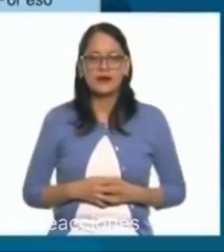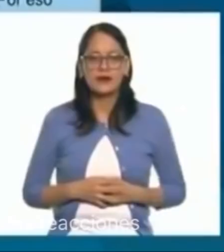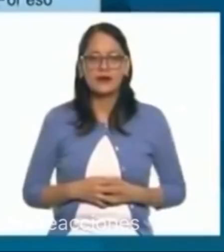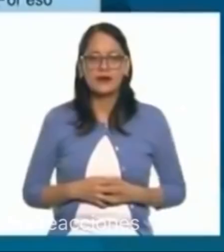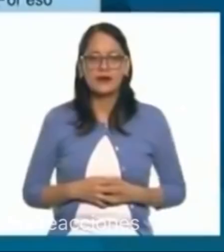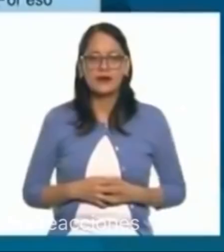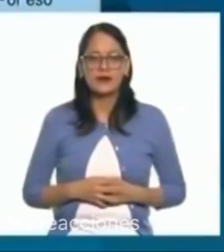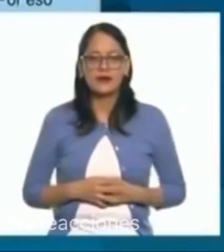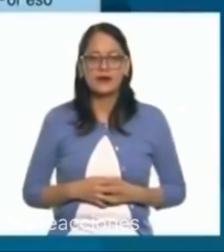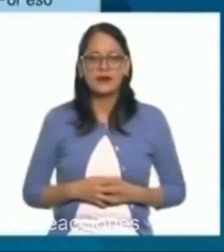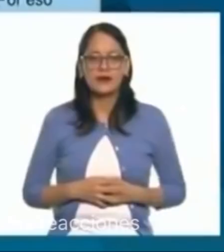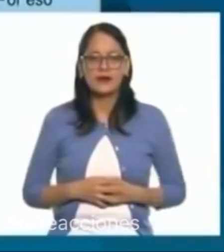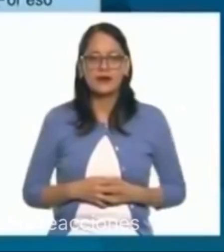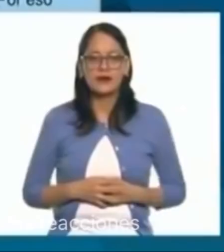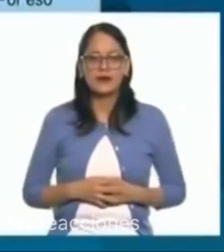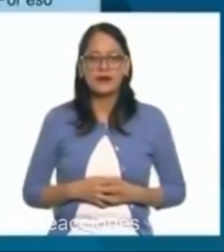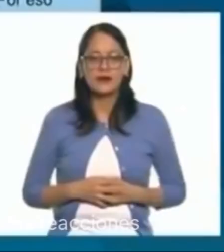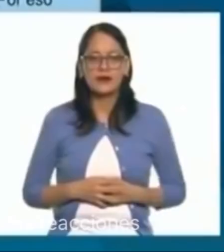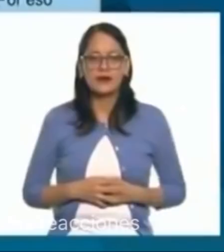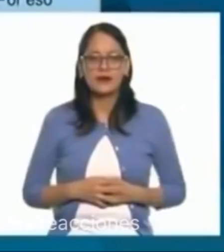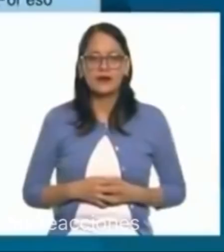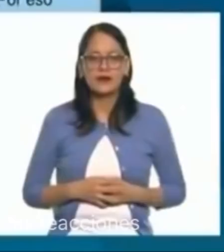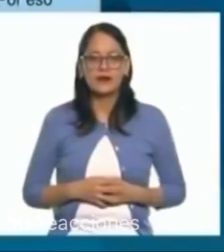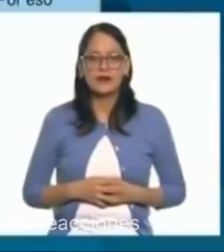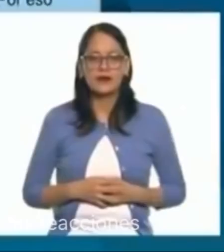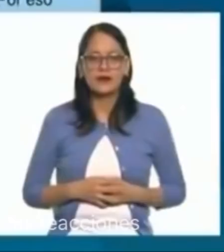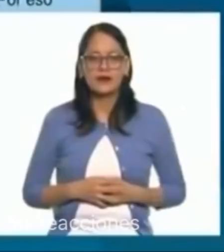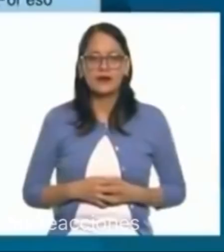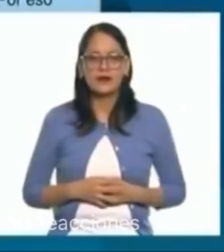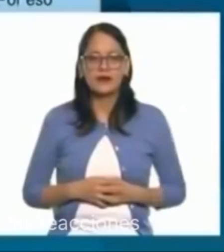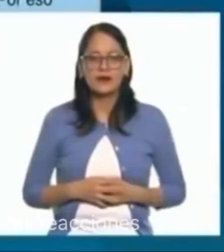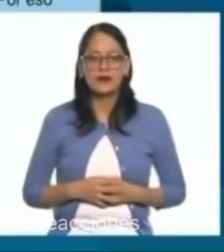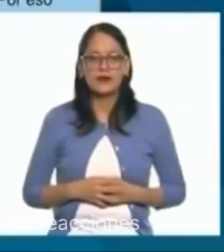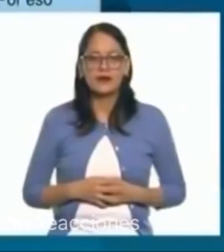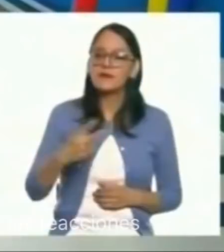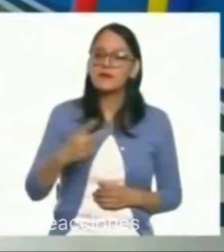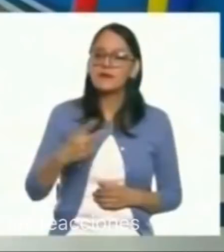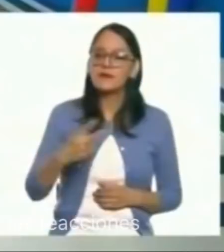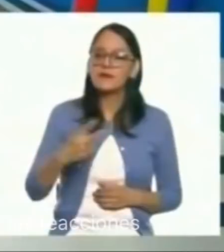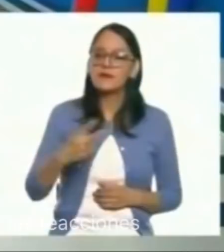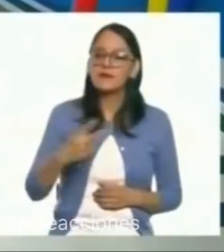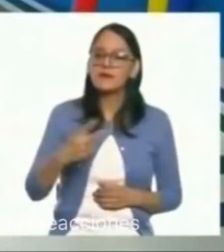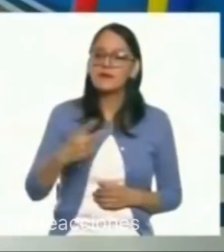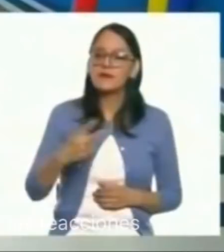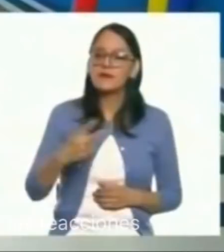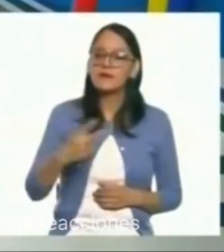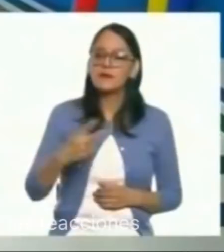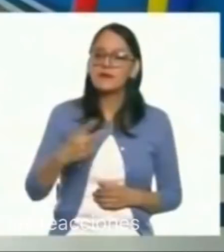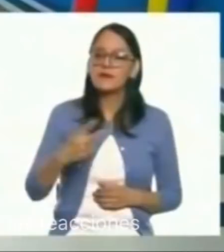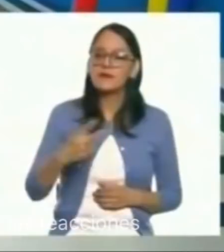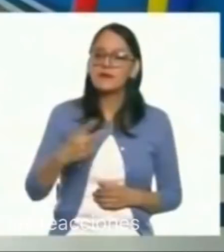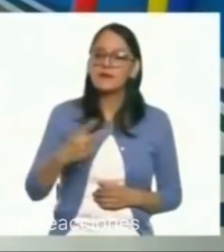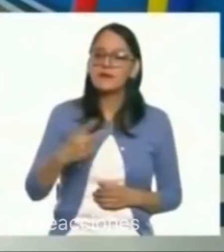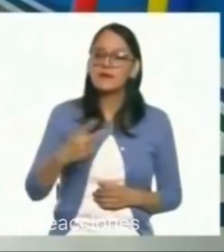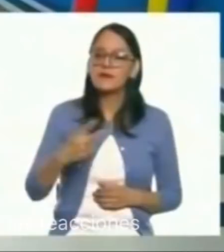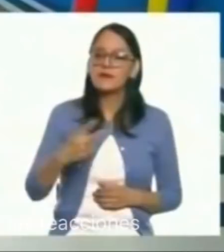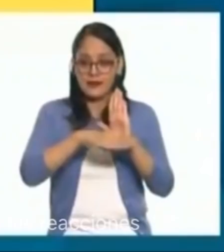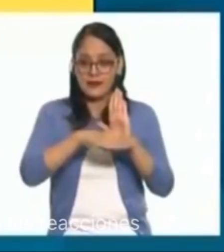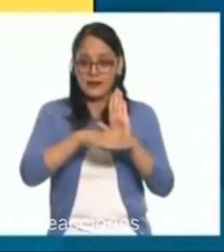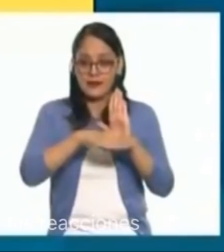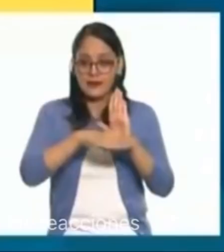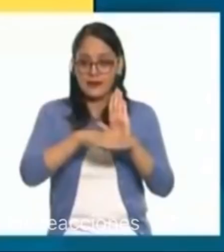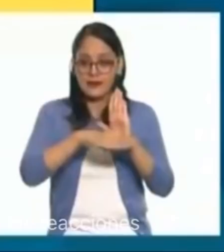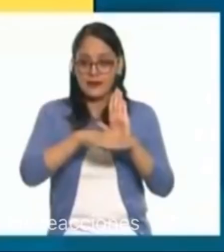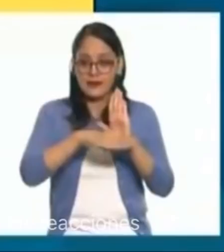y menos sirve para protegerse. Por eso nunca hay que dejarlo solo. Para que no tengas miedo, te invito a leer la receta para perder el